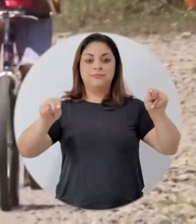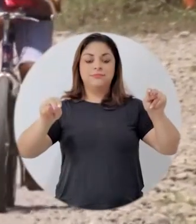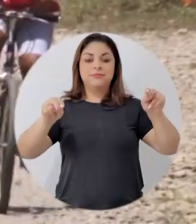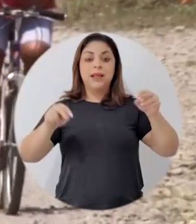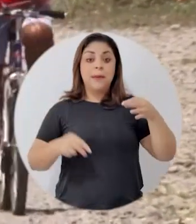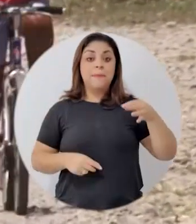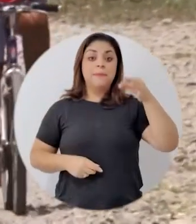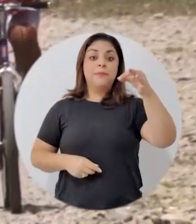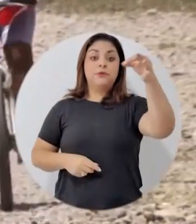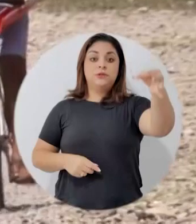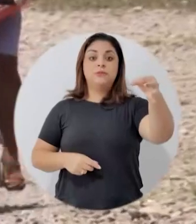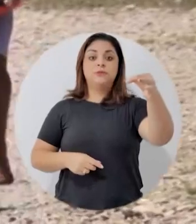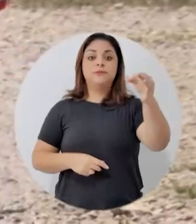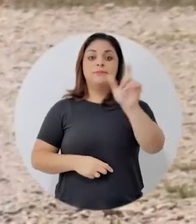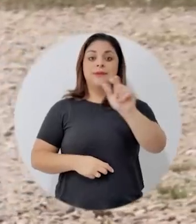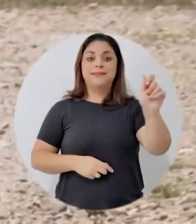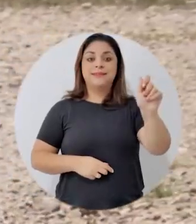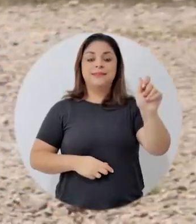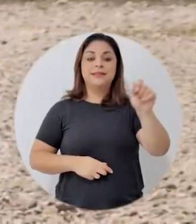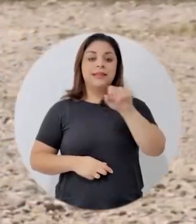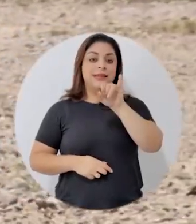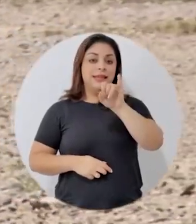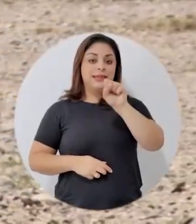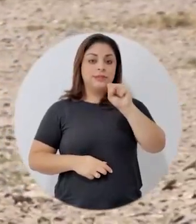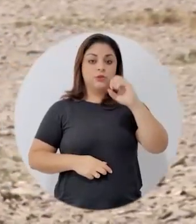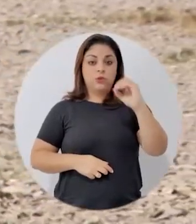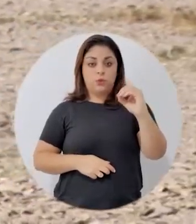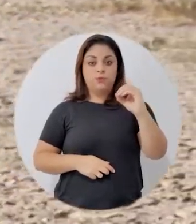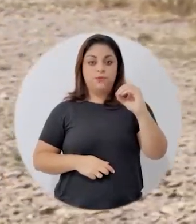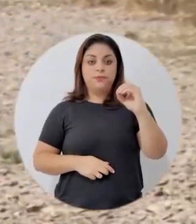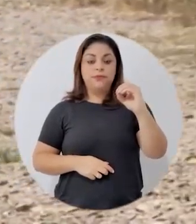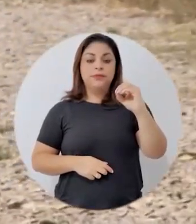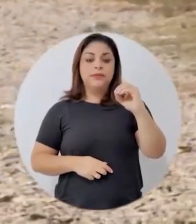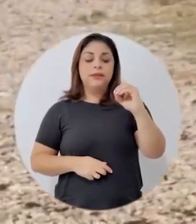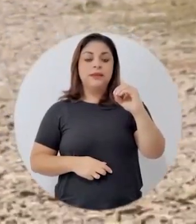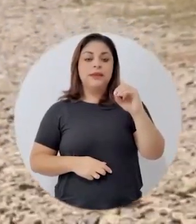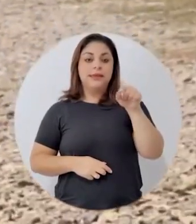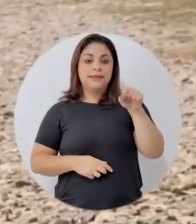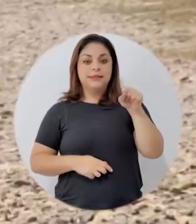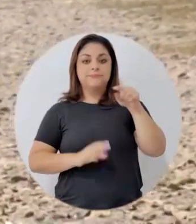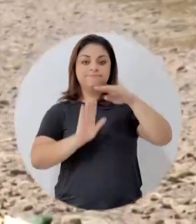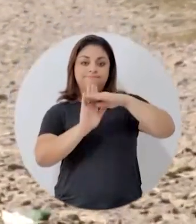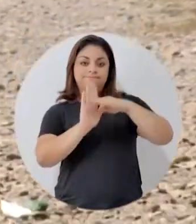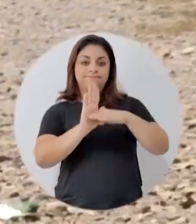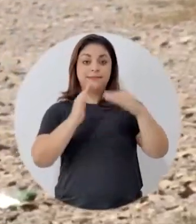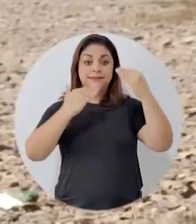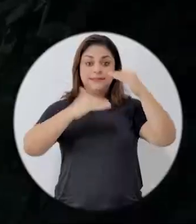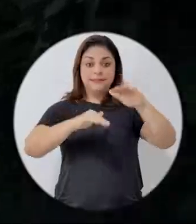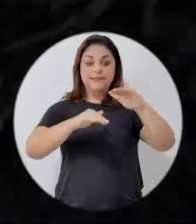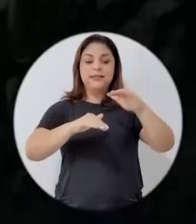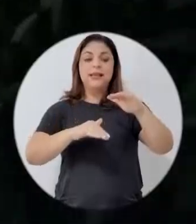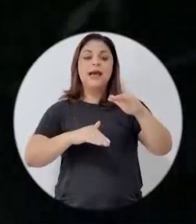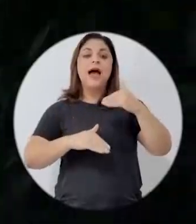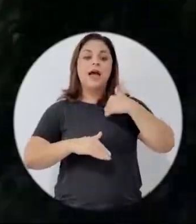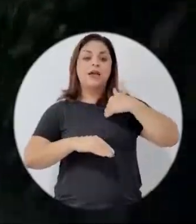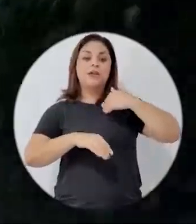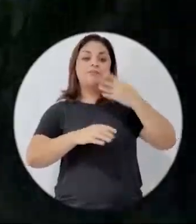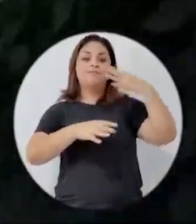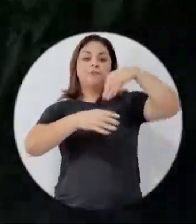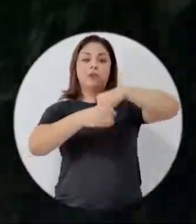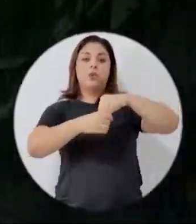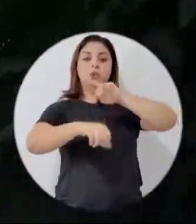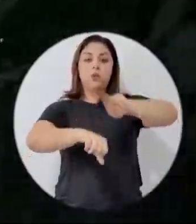meses, la ISO, ¿verdad?, del Organismo Internacional de Estandarización, está generando ya una